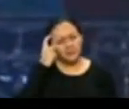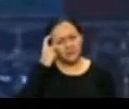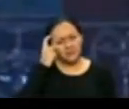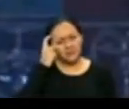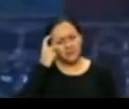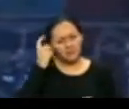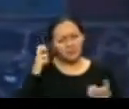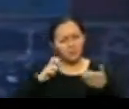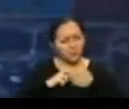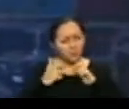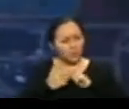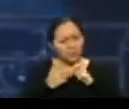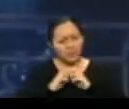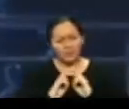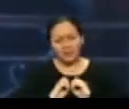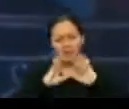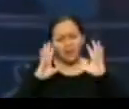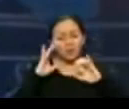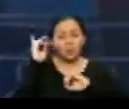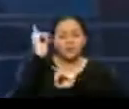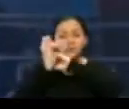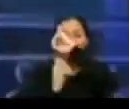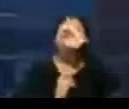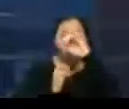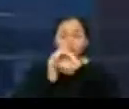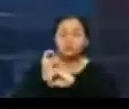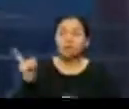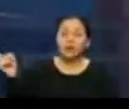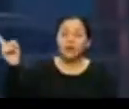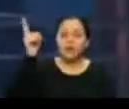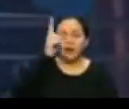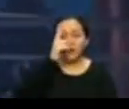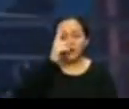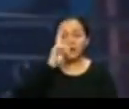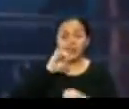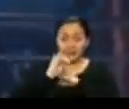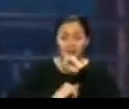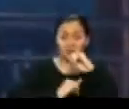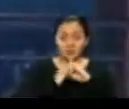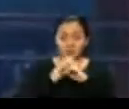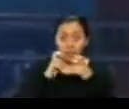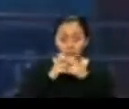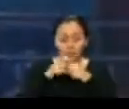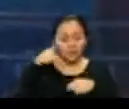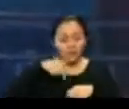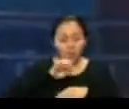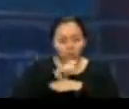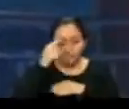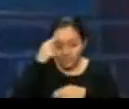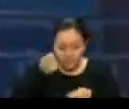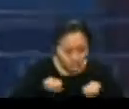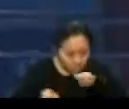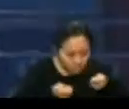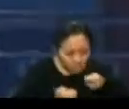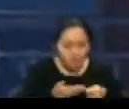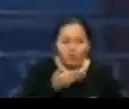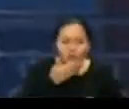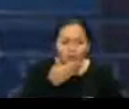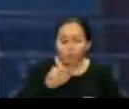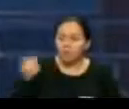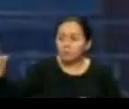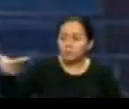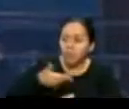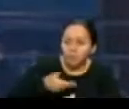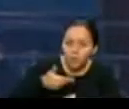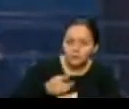Frente a un problema claramente externo, se une el hombro para sacar el país adelante. Se hace crítica constructiva